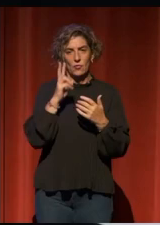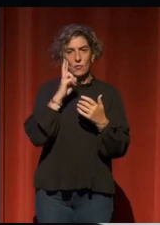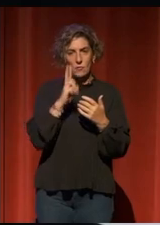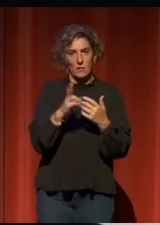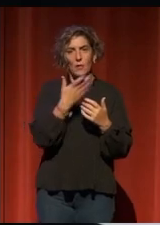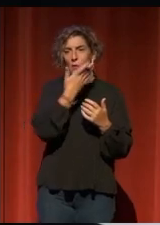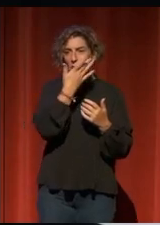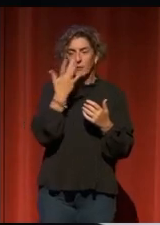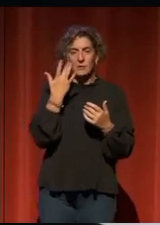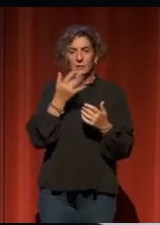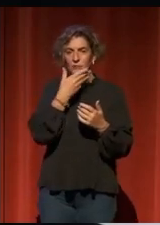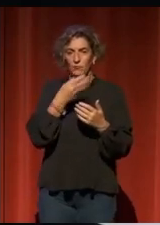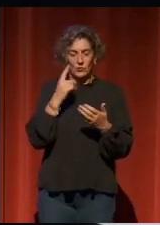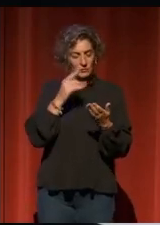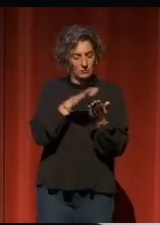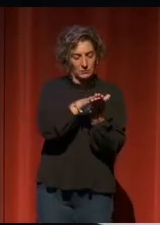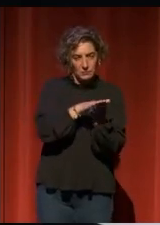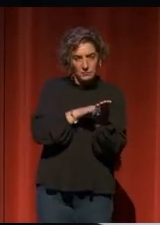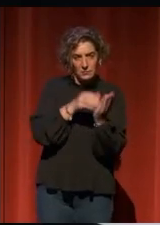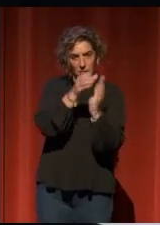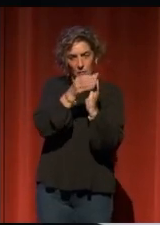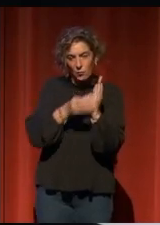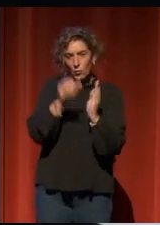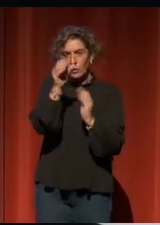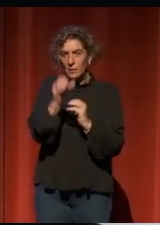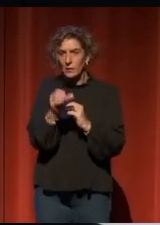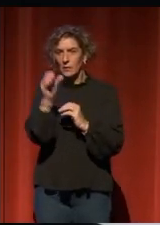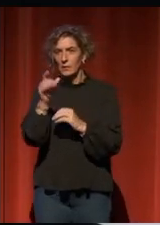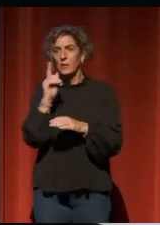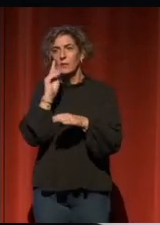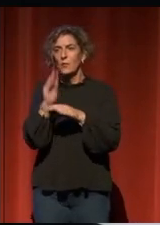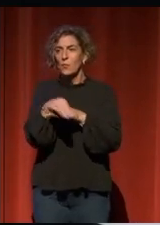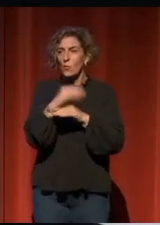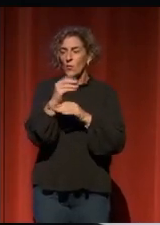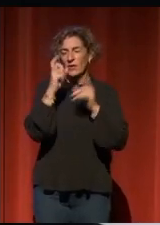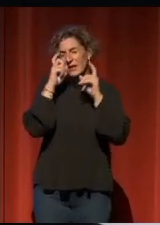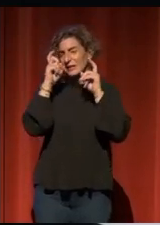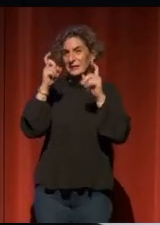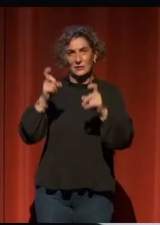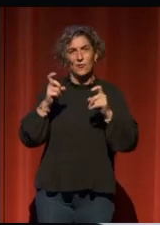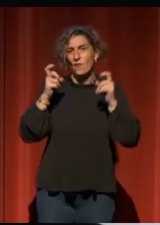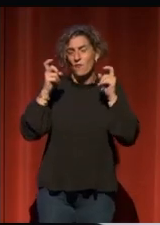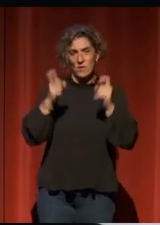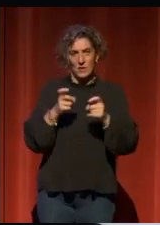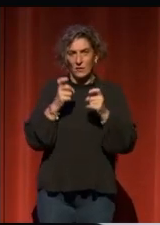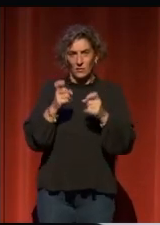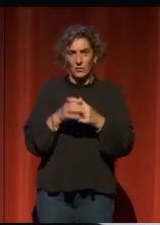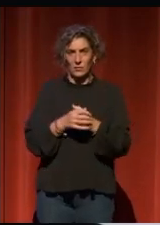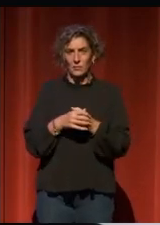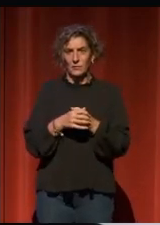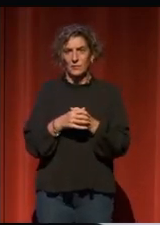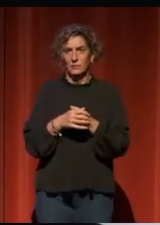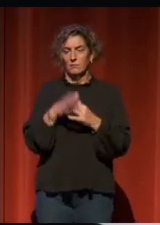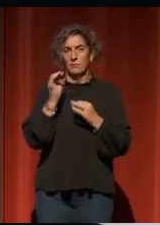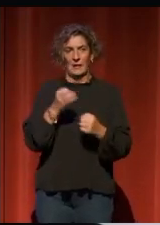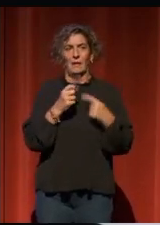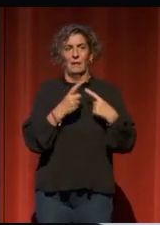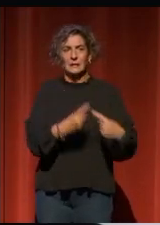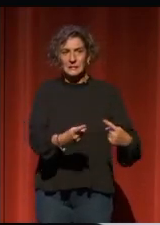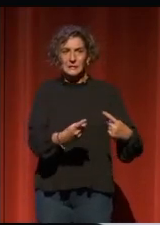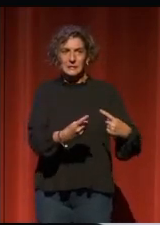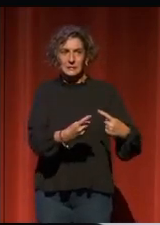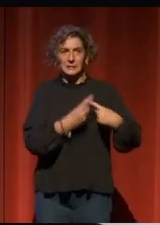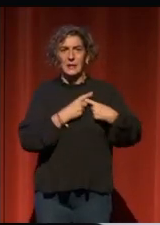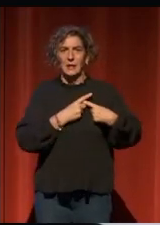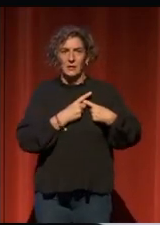un título, que fueron escritos con un esfuerzo a veces sobrehumano, con un sacrificio